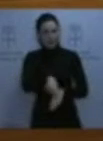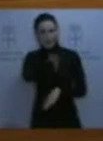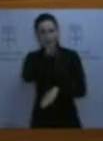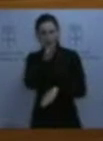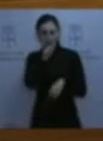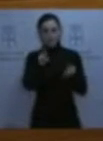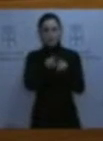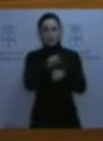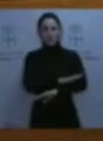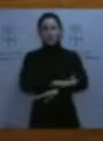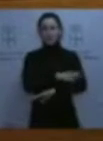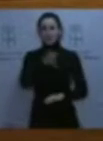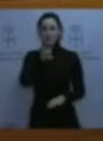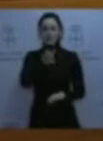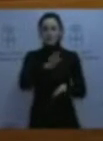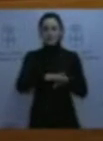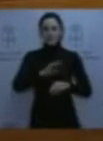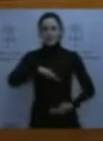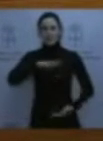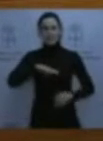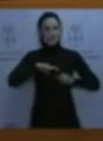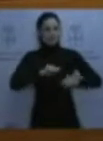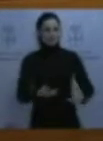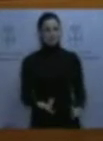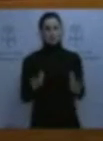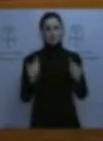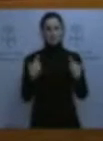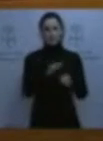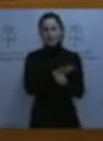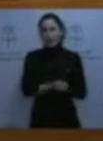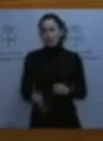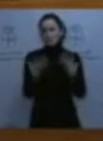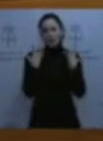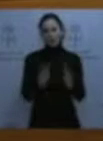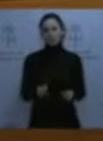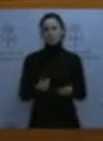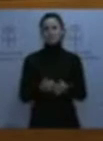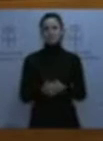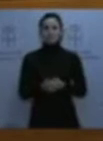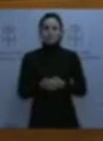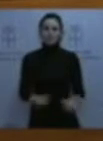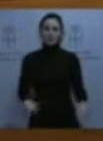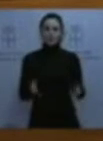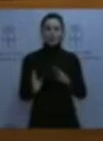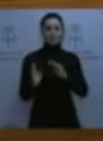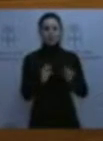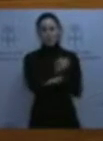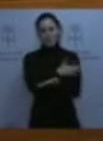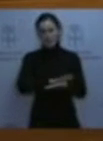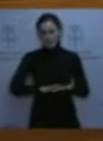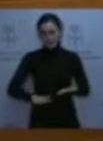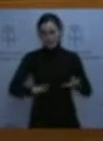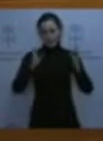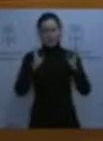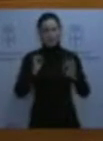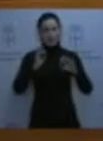Gobierno estatal y en el ámbito de sus competencias, que en esta materia además son muchas, pues le corresponde garantizar la